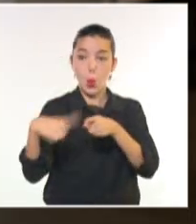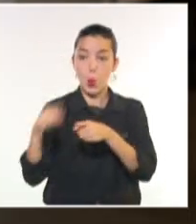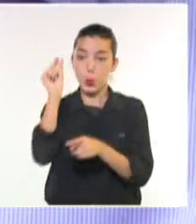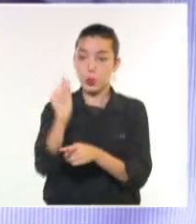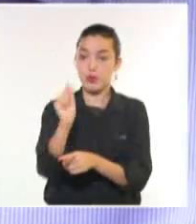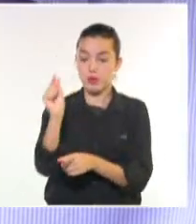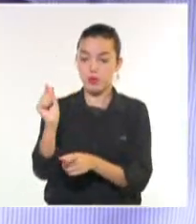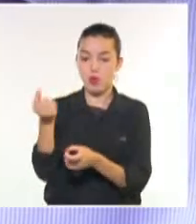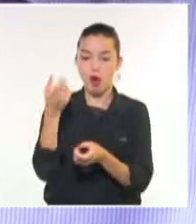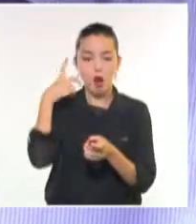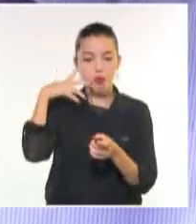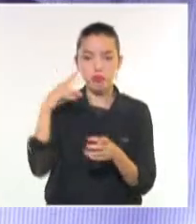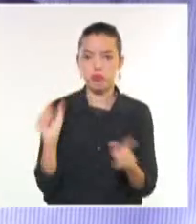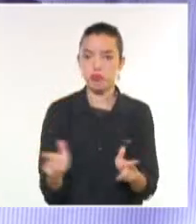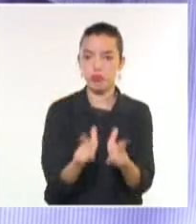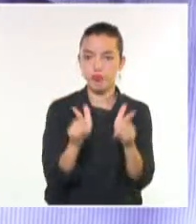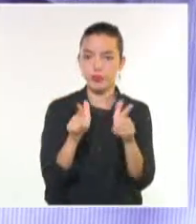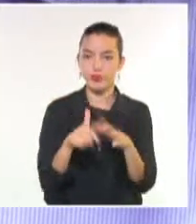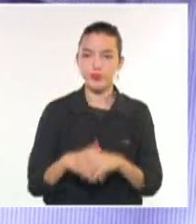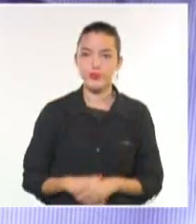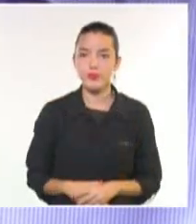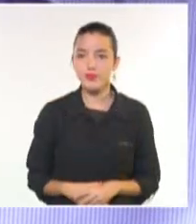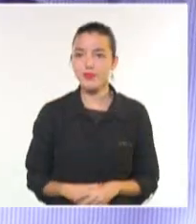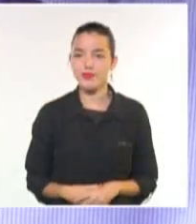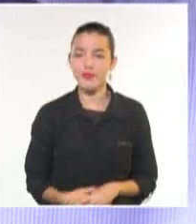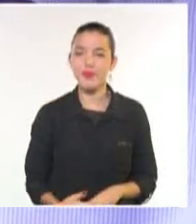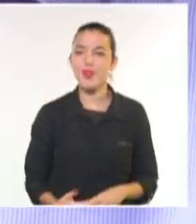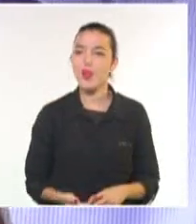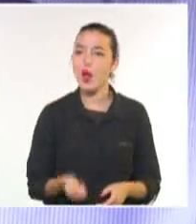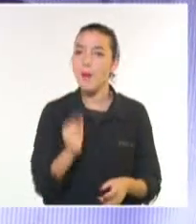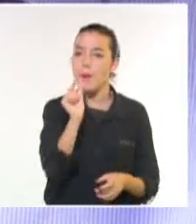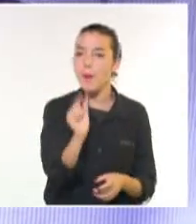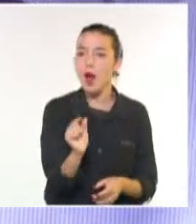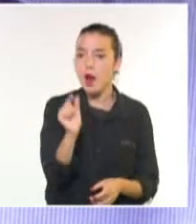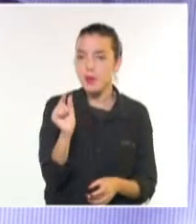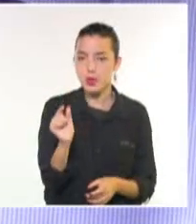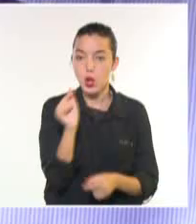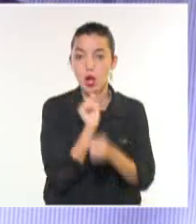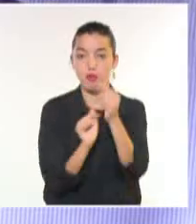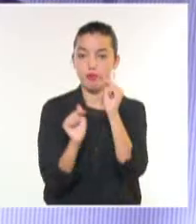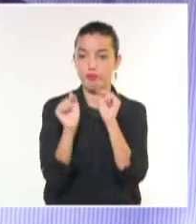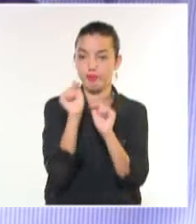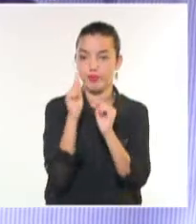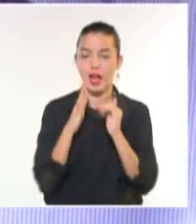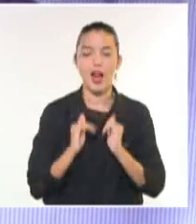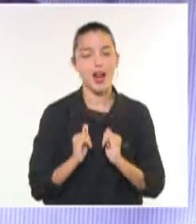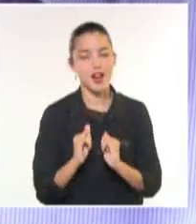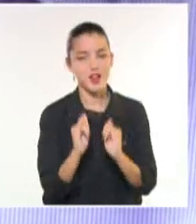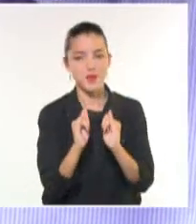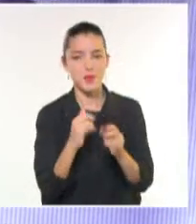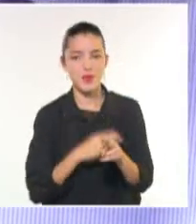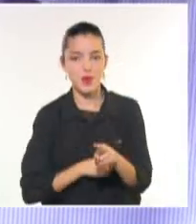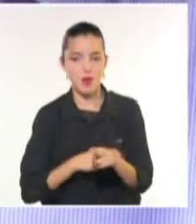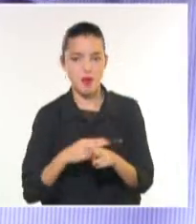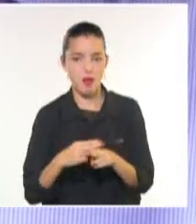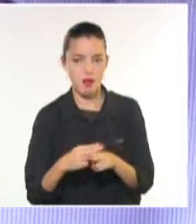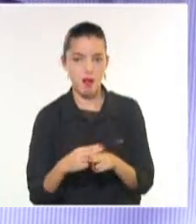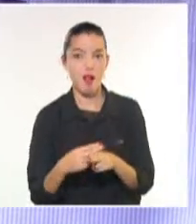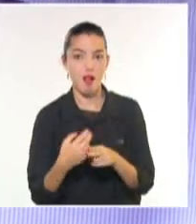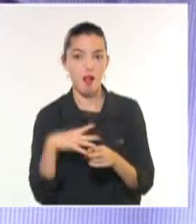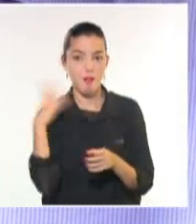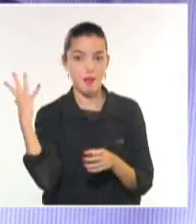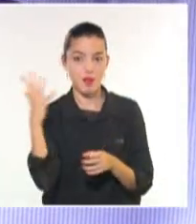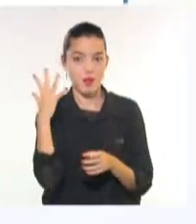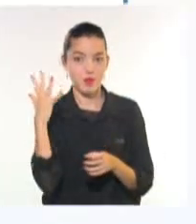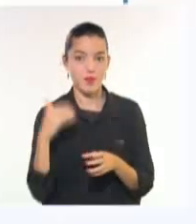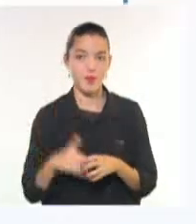rol. Tenemos una figura peculiar en la difusión de la información meteorológica, que es el desaparecido sereno